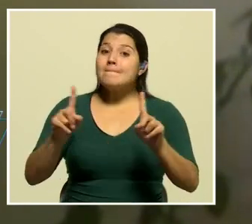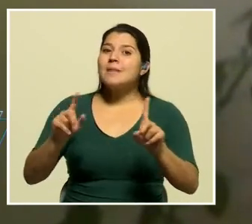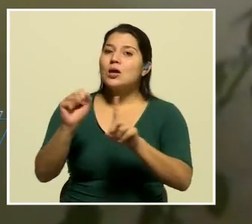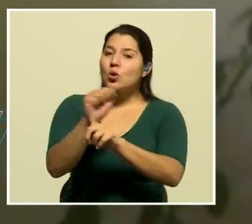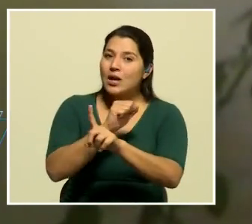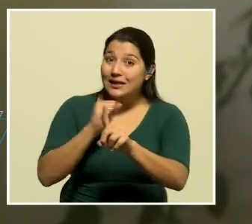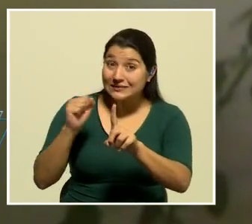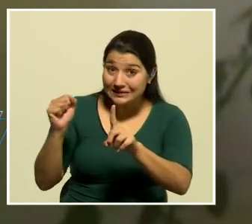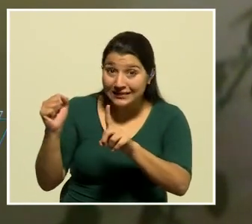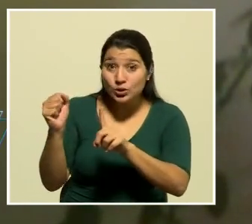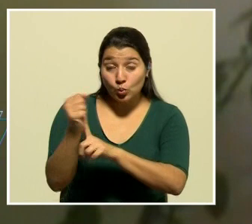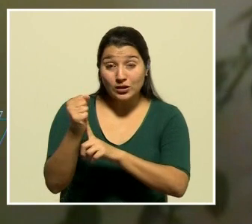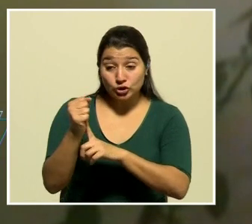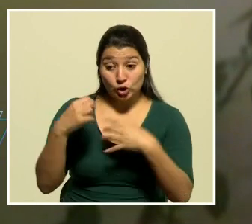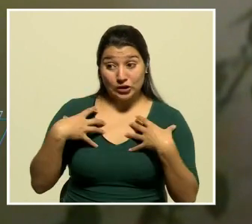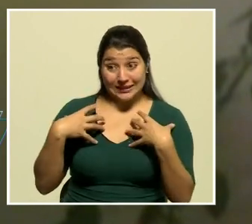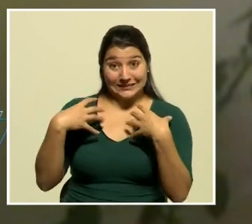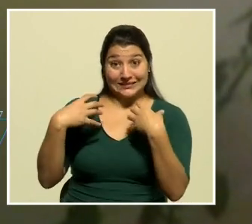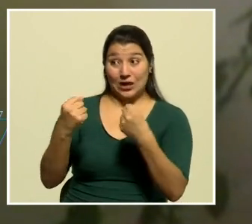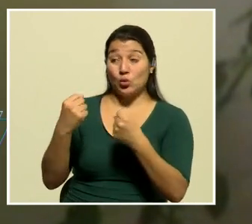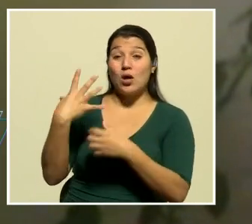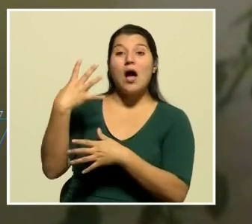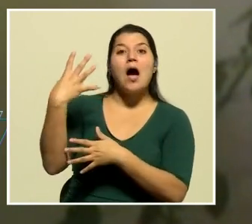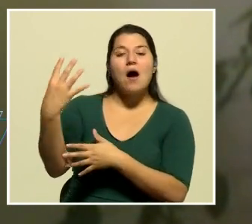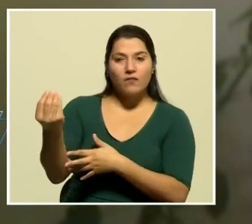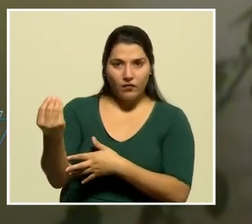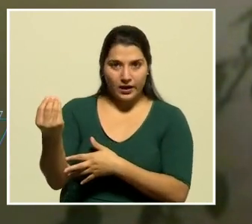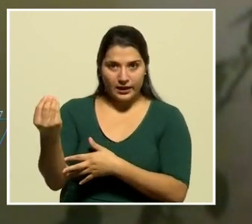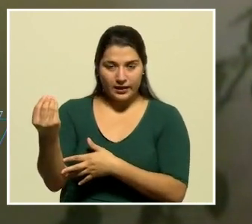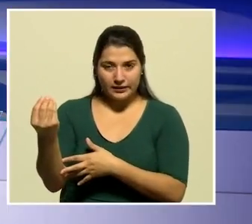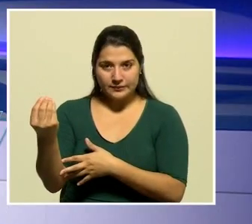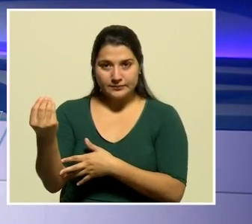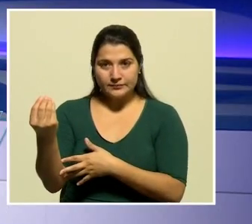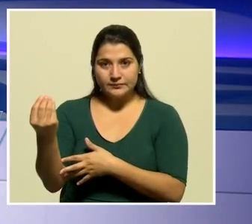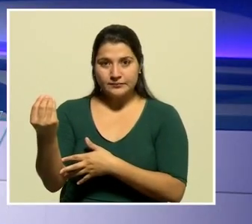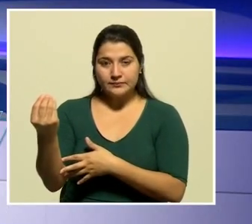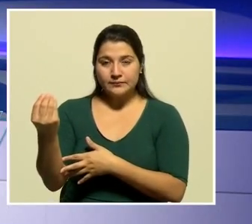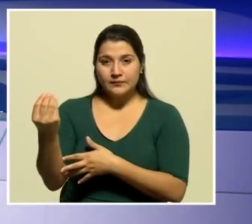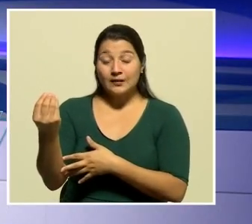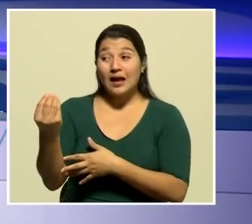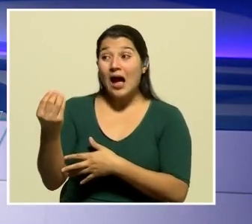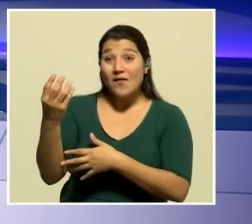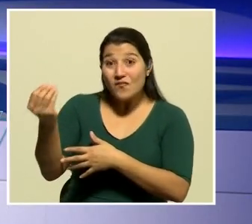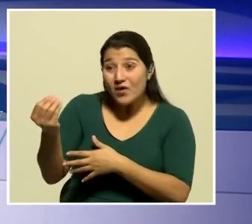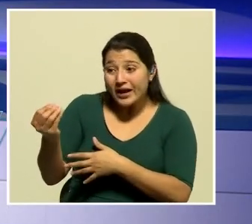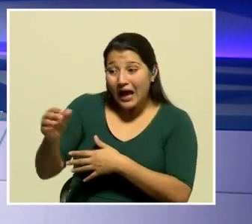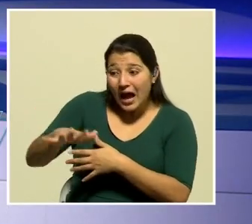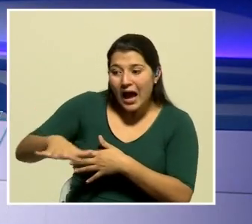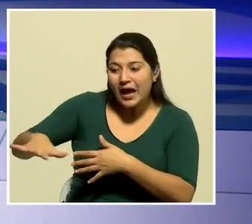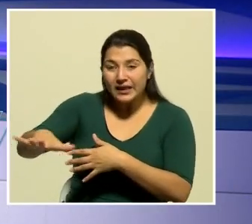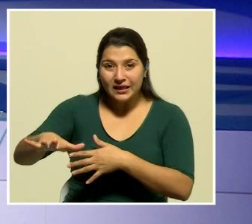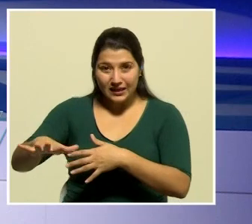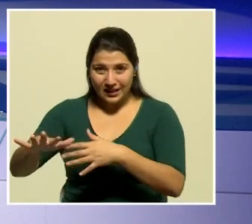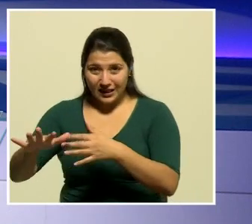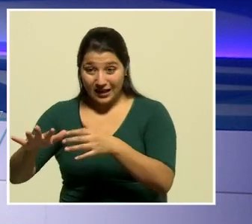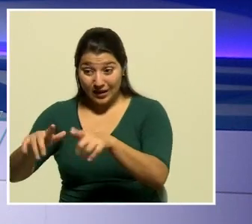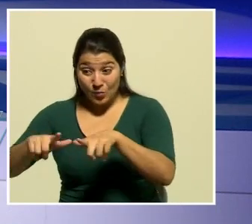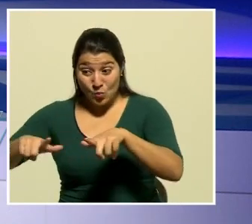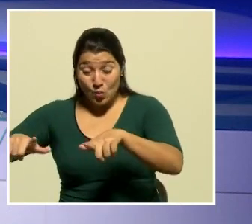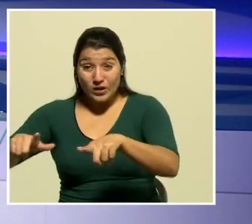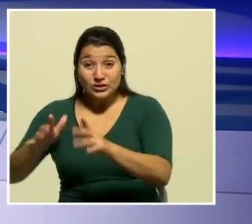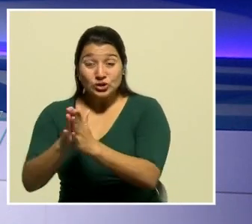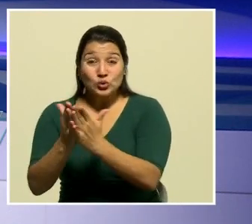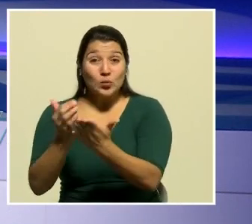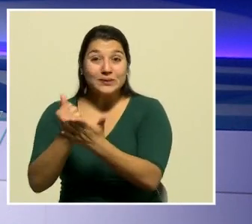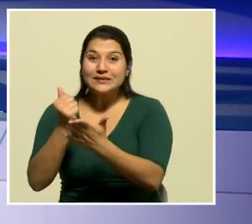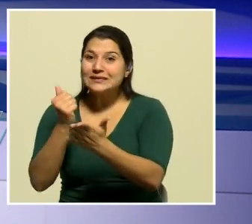sanitaria afuera, ellos, los transportistas afuera del puesto de migración dicen que ellos no tienen ningún